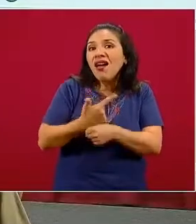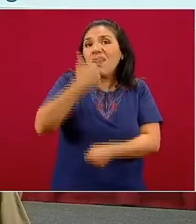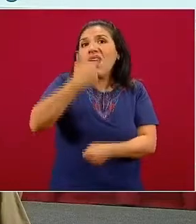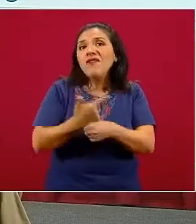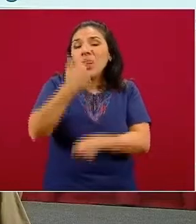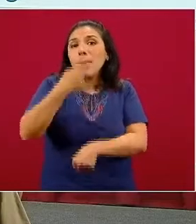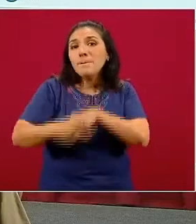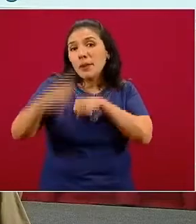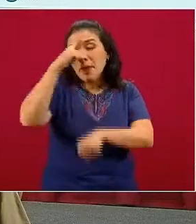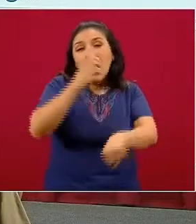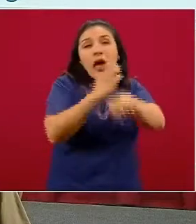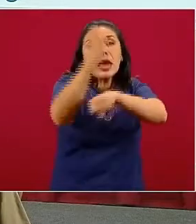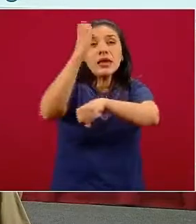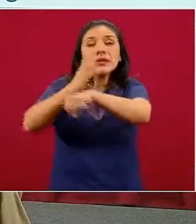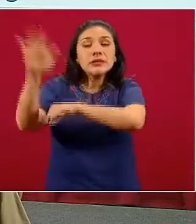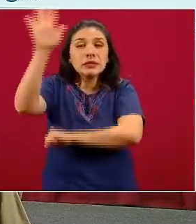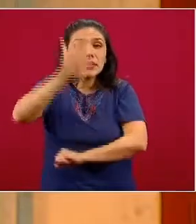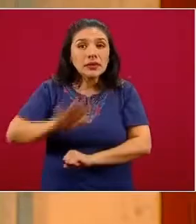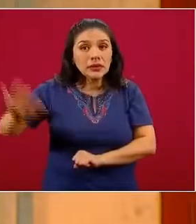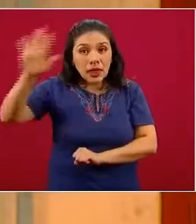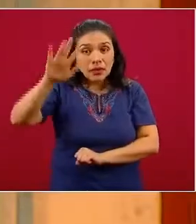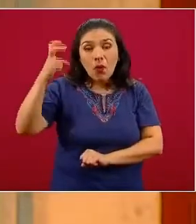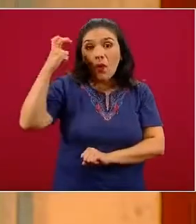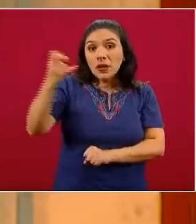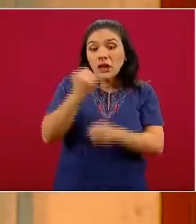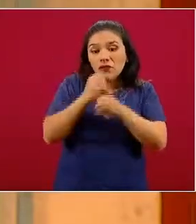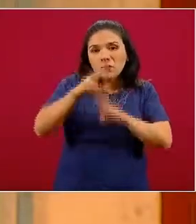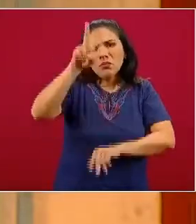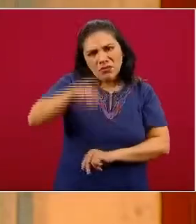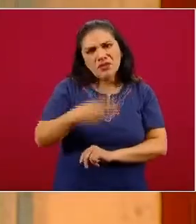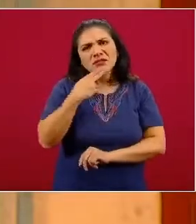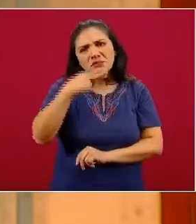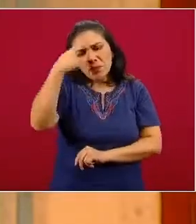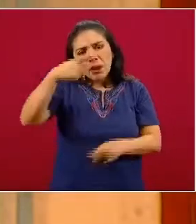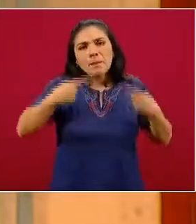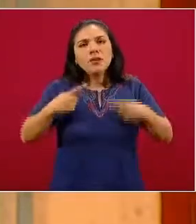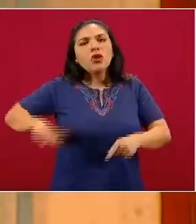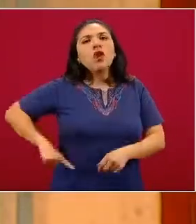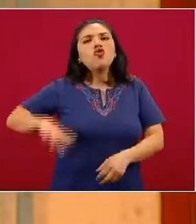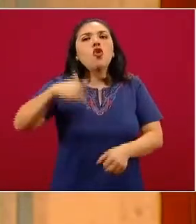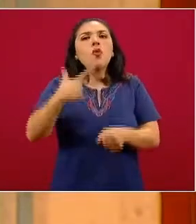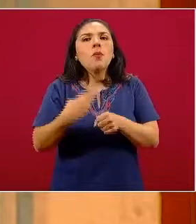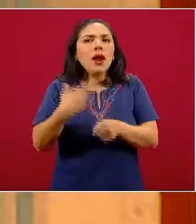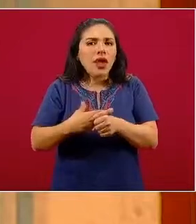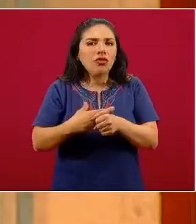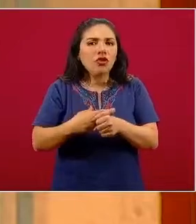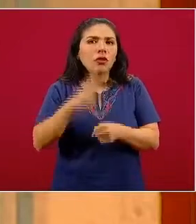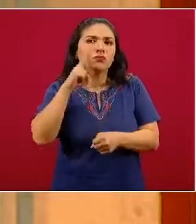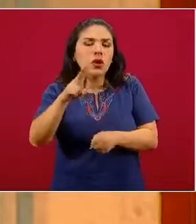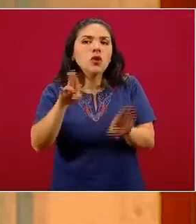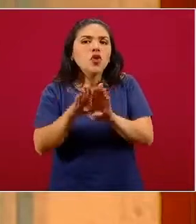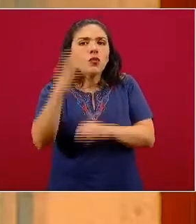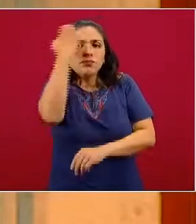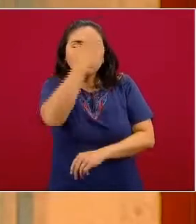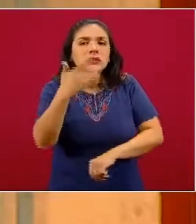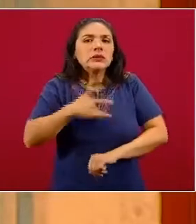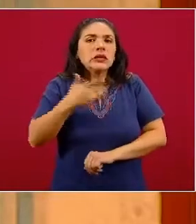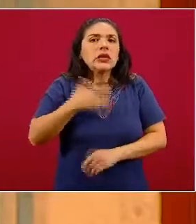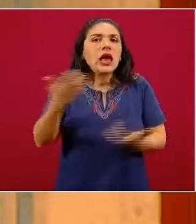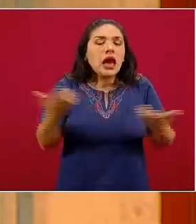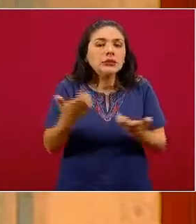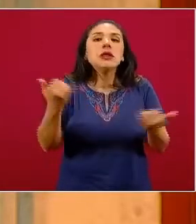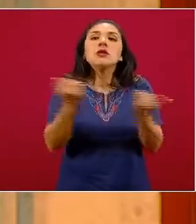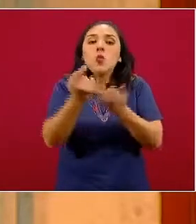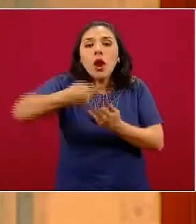para las entidades federativas. Esta información es útil para los gobernantes de las entidades federativas, pero también es útil para